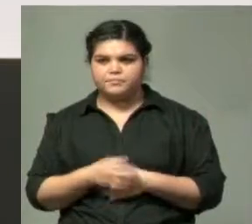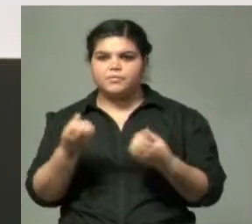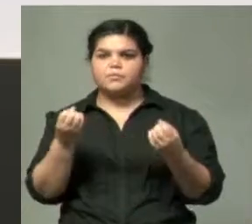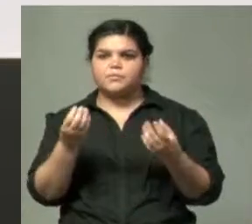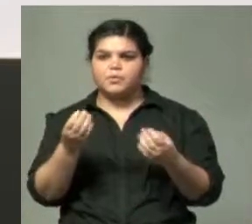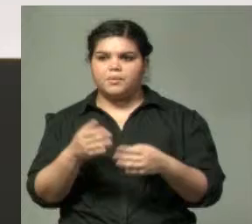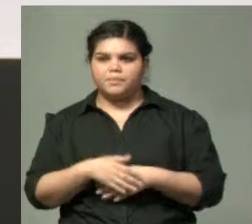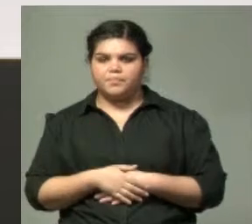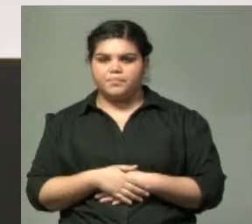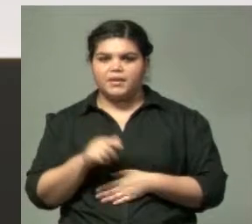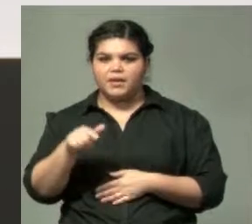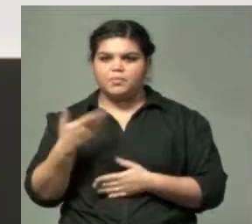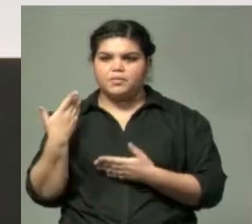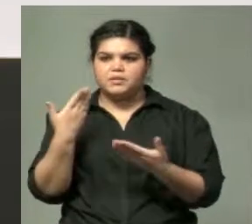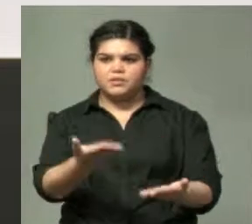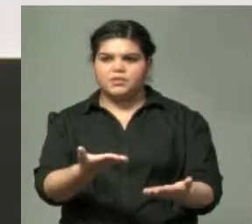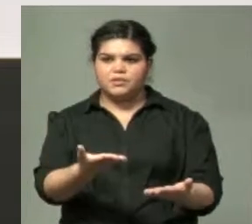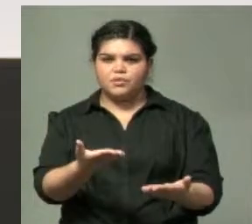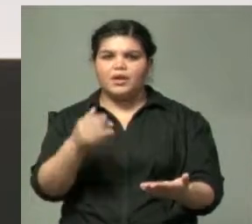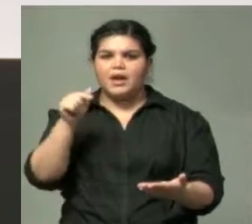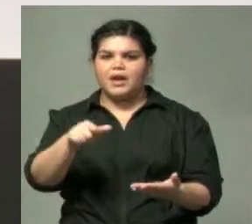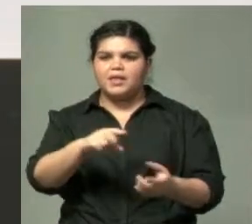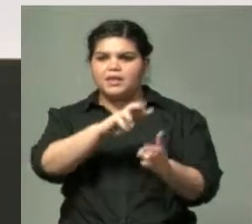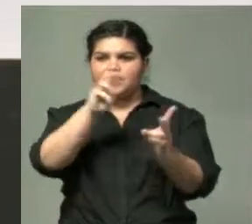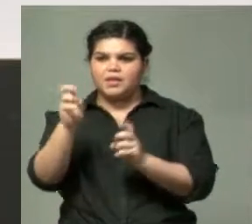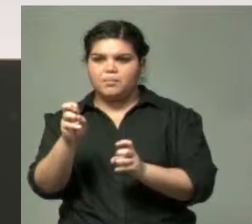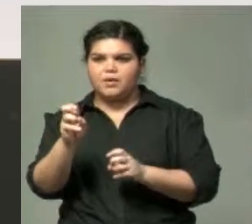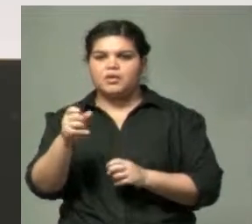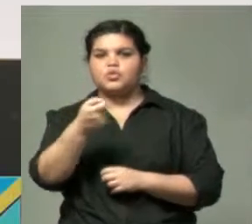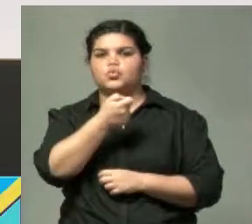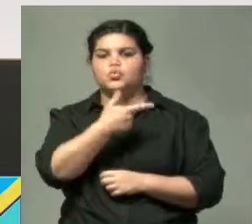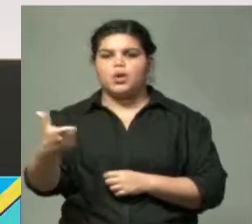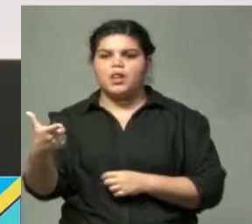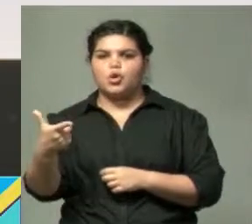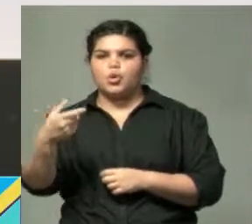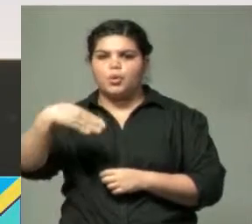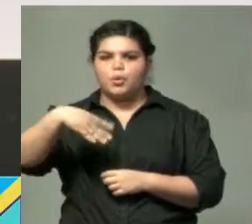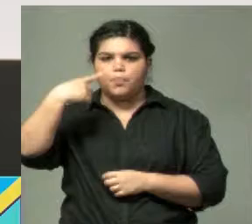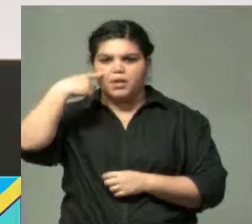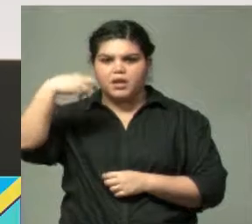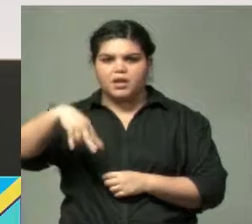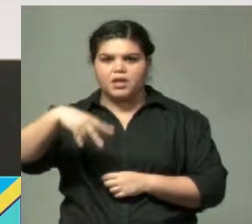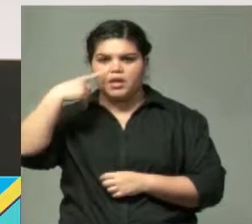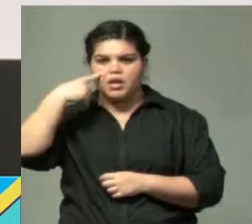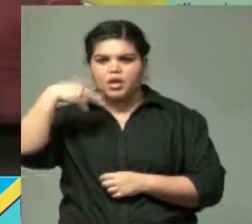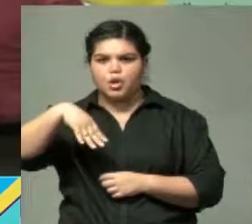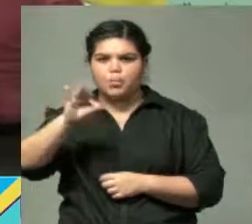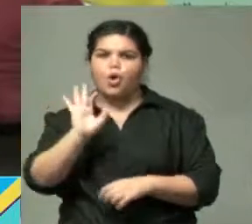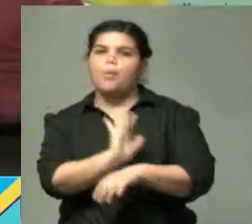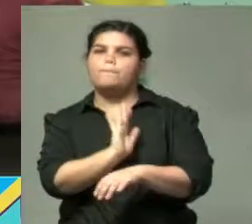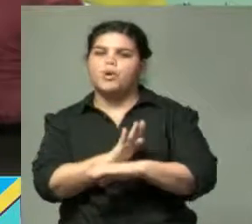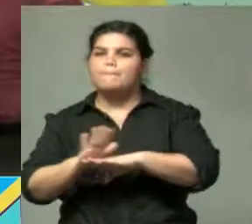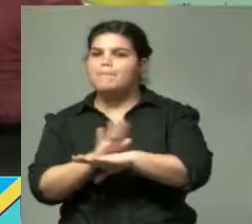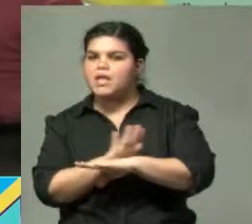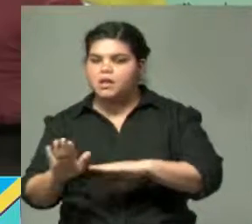Bueno, en la presentación el Chavo y introduciendo otro concepto, el salario mínimo. Concepto que es importante, más allá del concepto, ¿no?